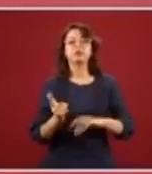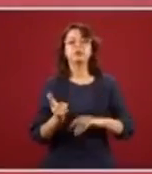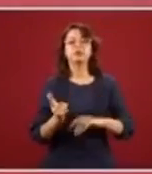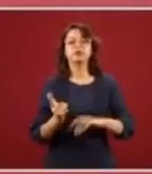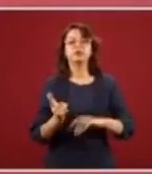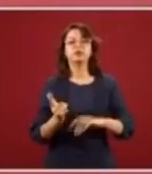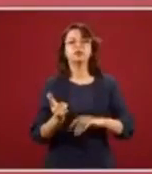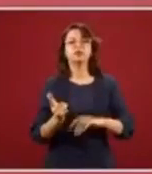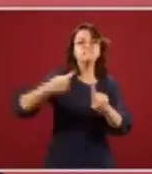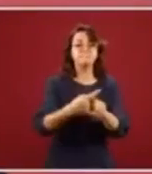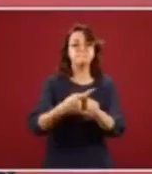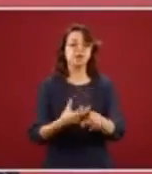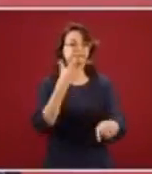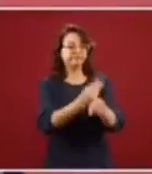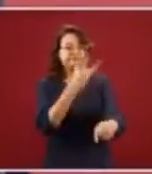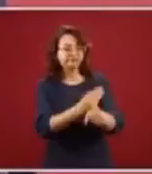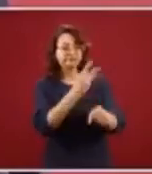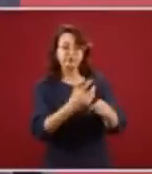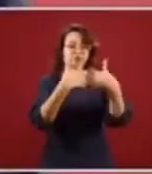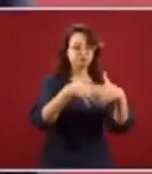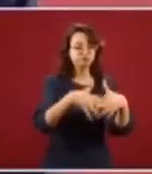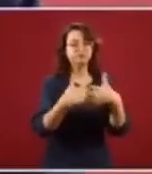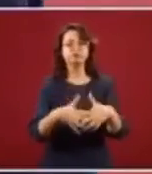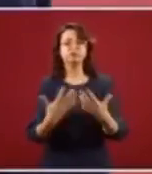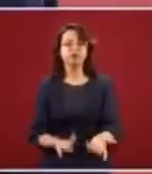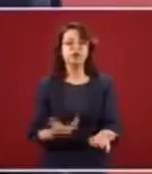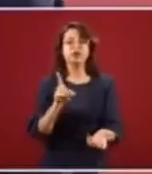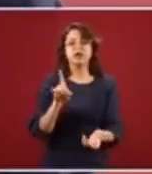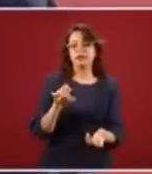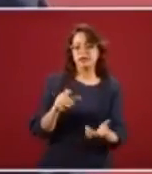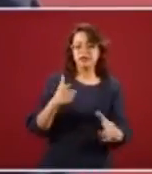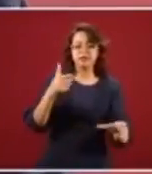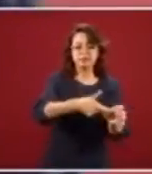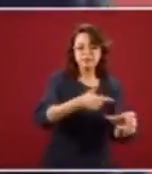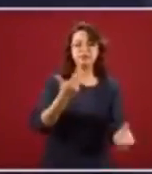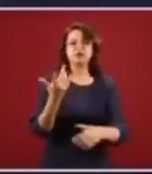de mantenimiento, de operación, combustible, estacionamiento,